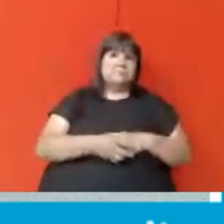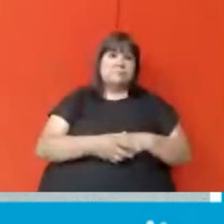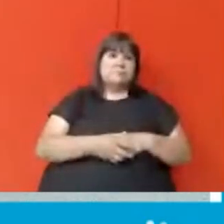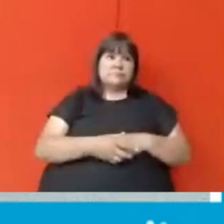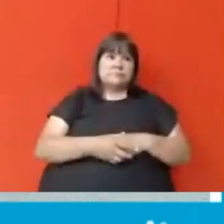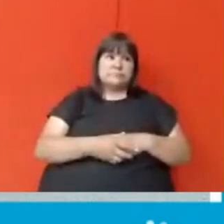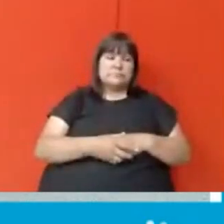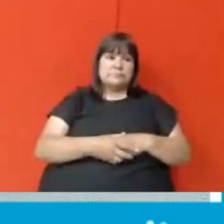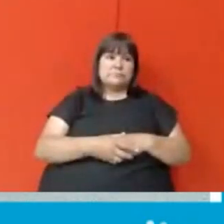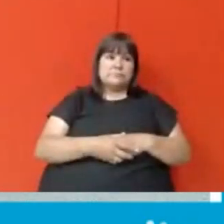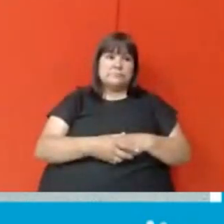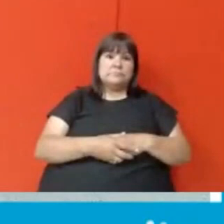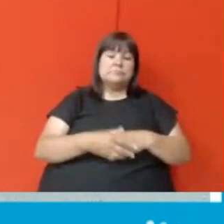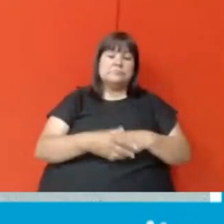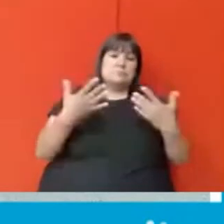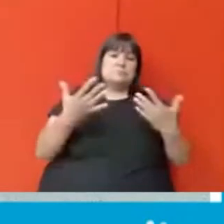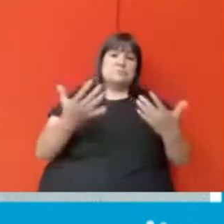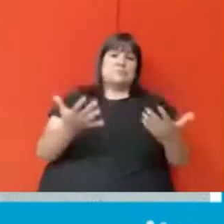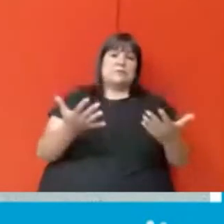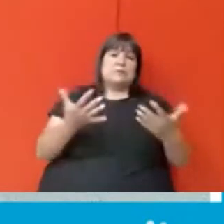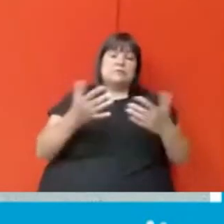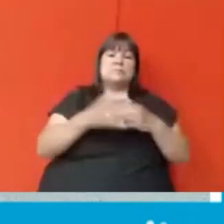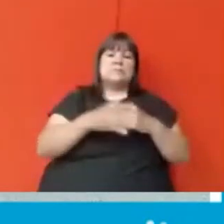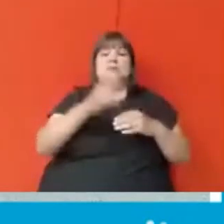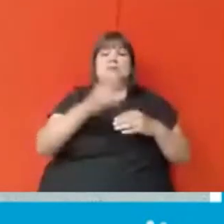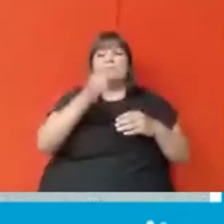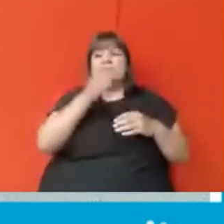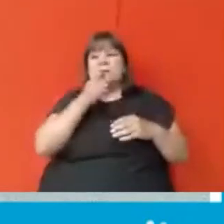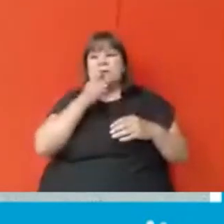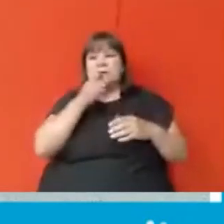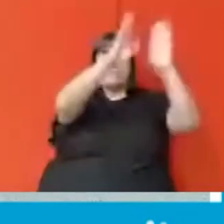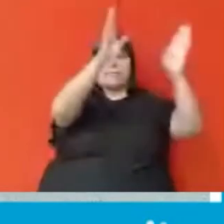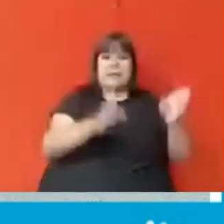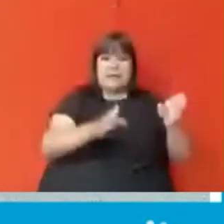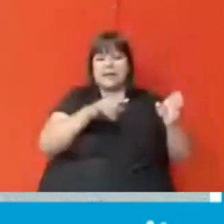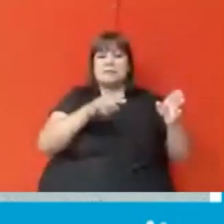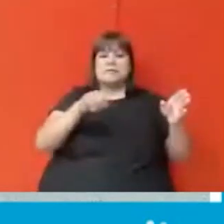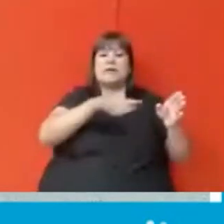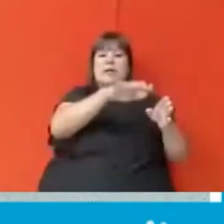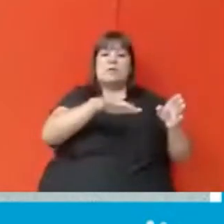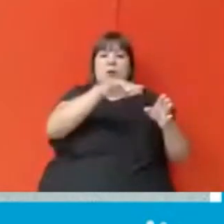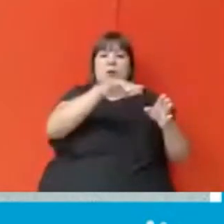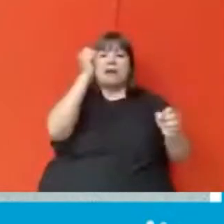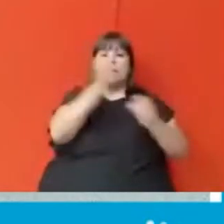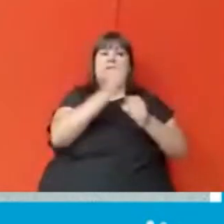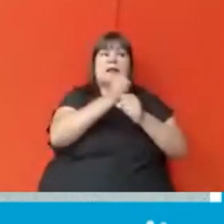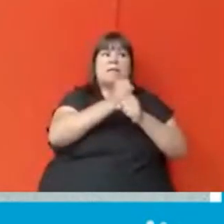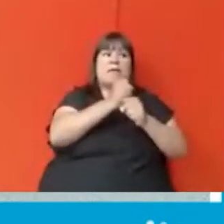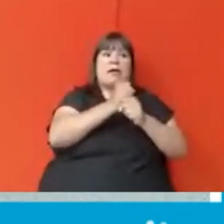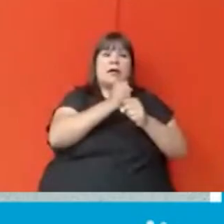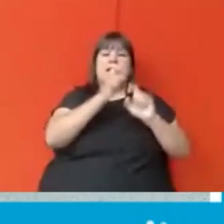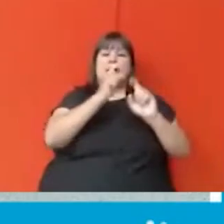En algunos factores relacionados con el personal, por ejemplo, que pueden llevar al abuso y al maltrato, se observa la ausencia